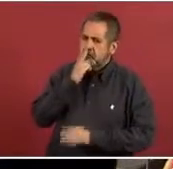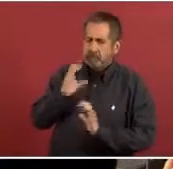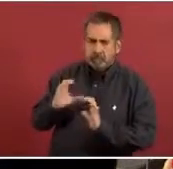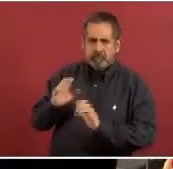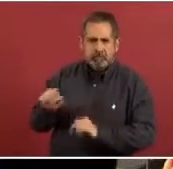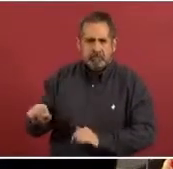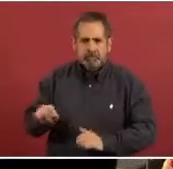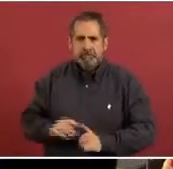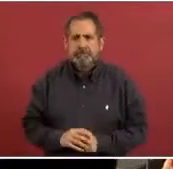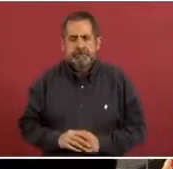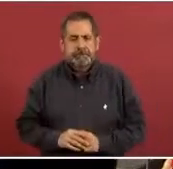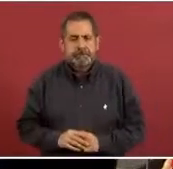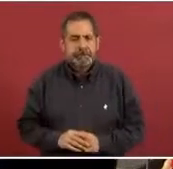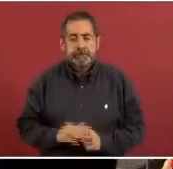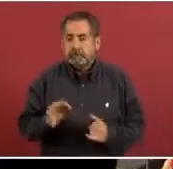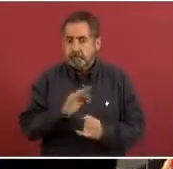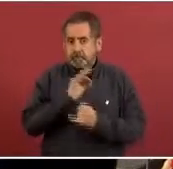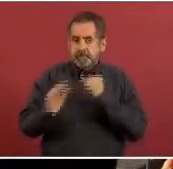Y finalmente